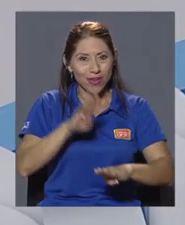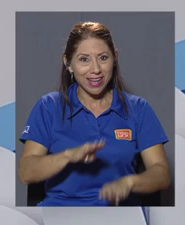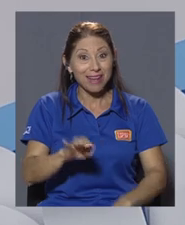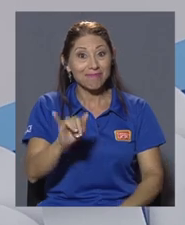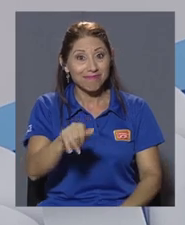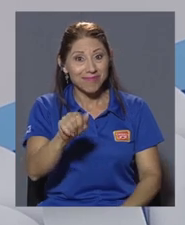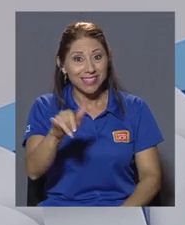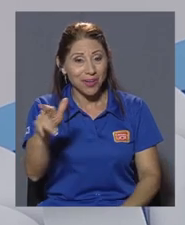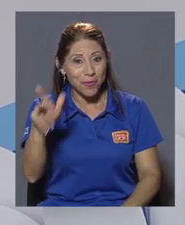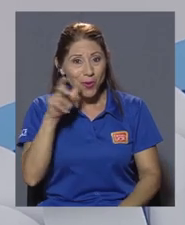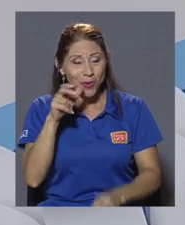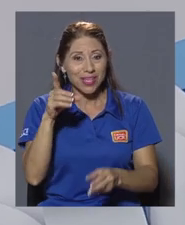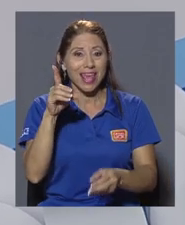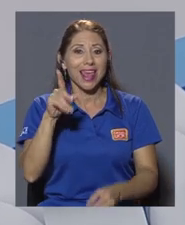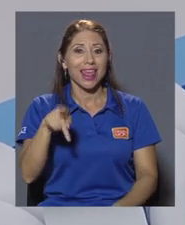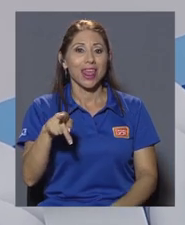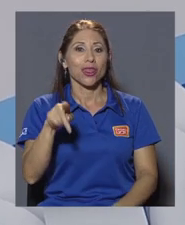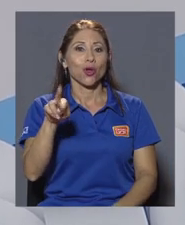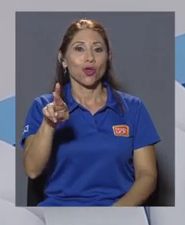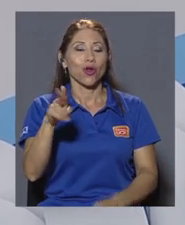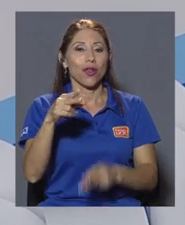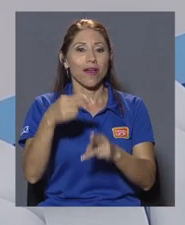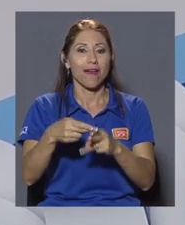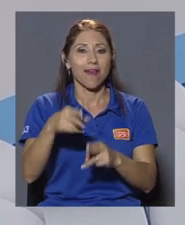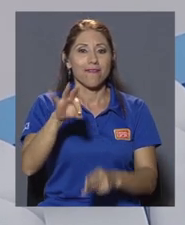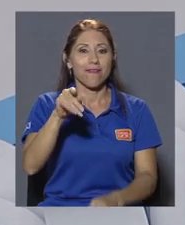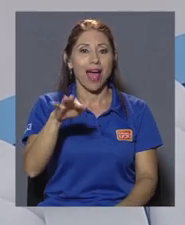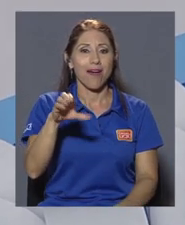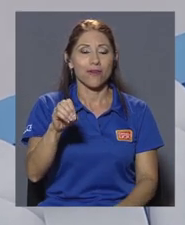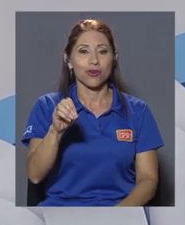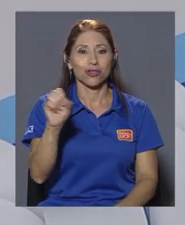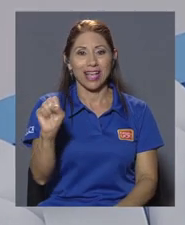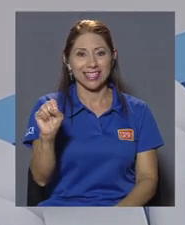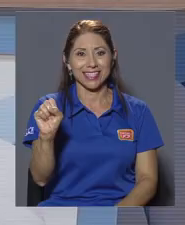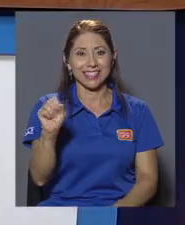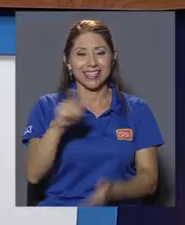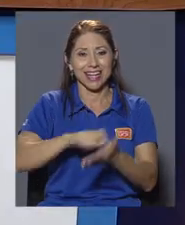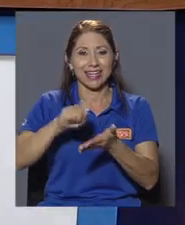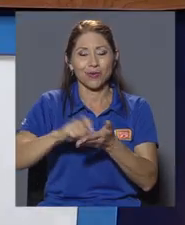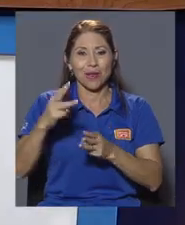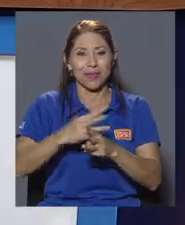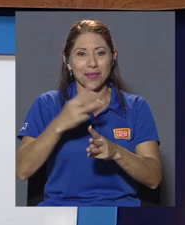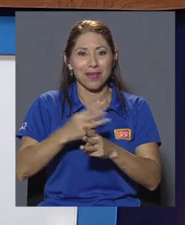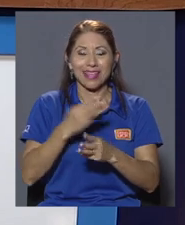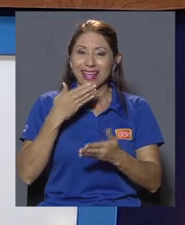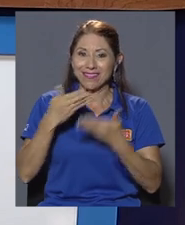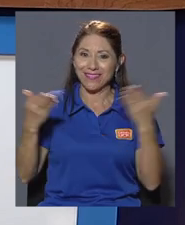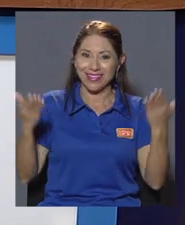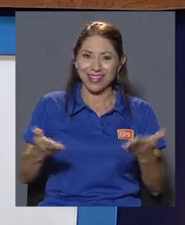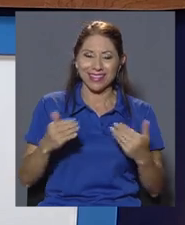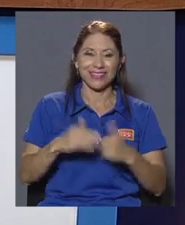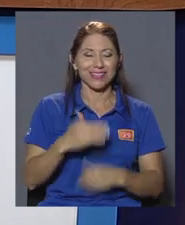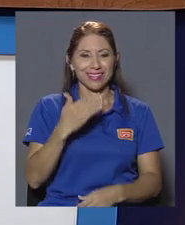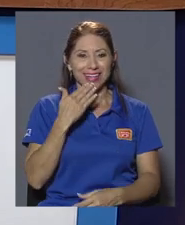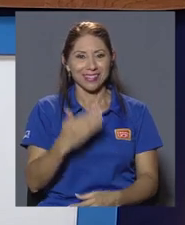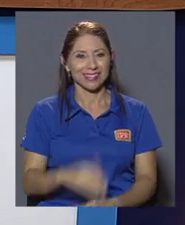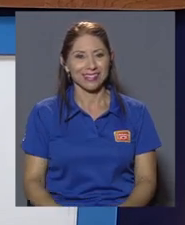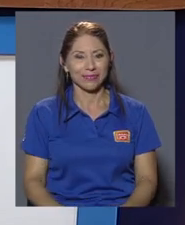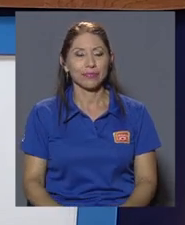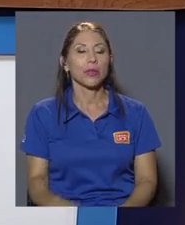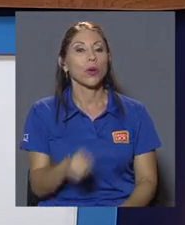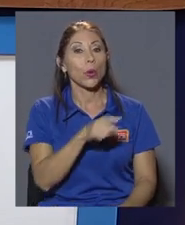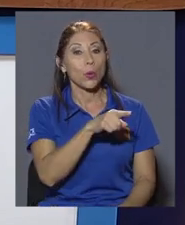así como lo oye el doctor fabio sánchez de la escuela de matemática de nuestra universidad bienvenido fabio desde la función gracias a